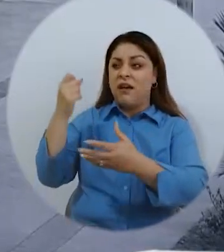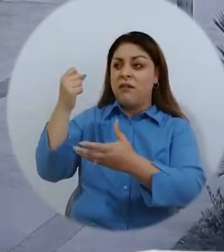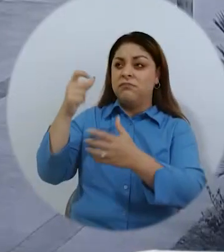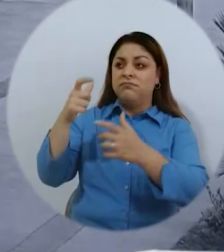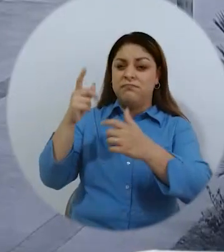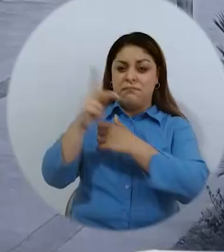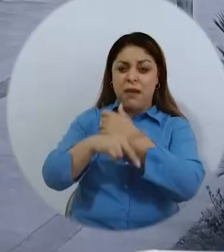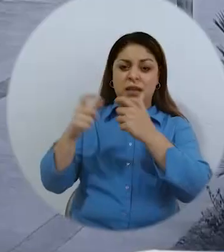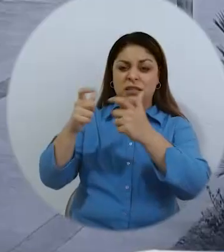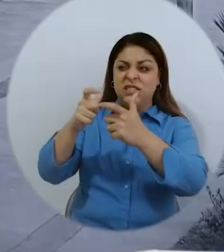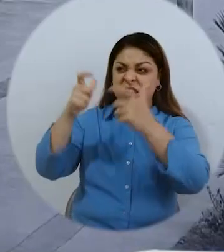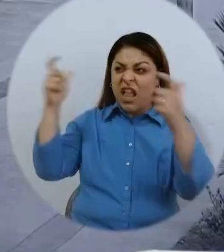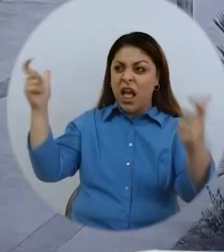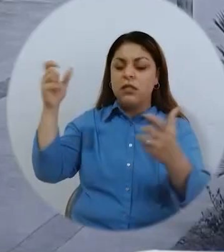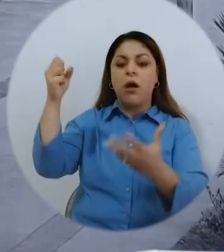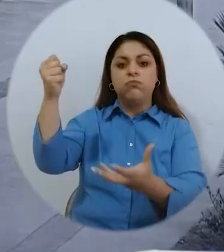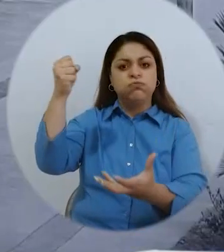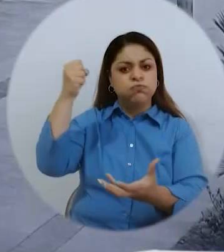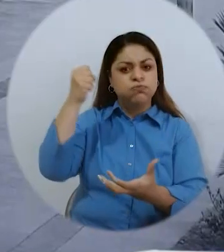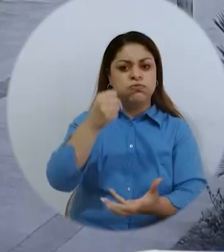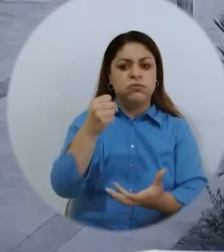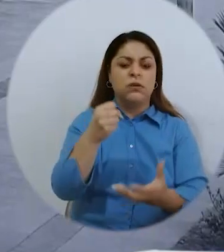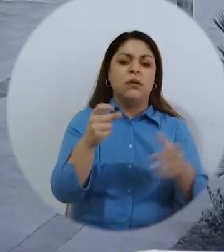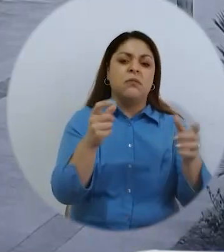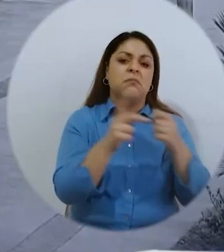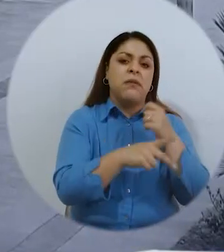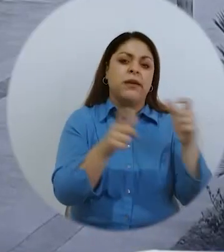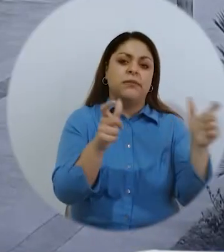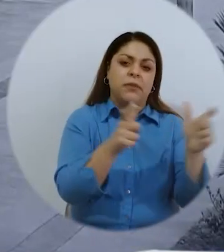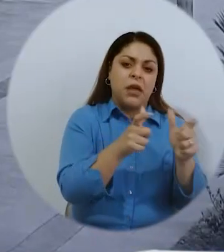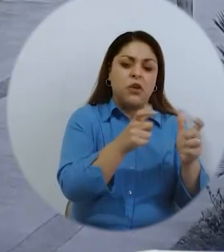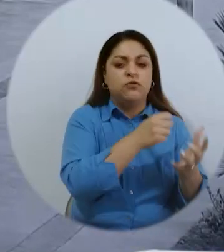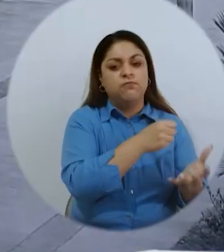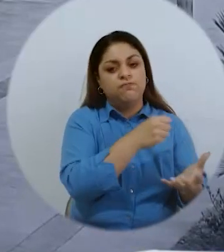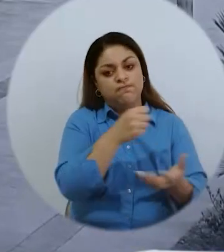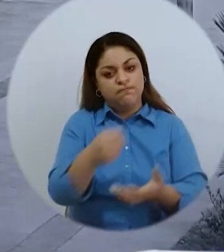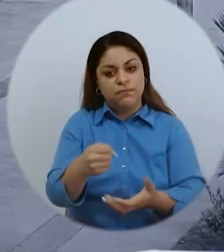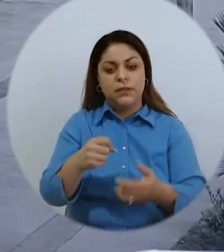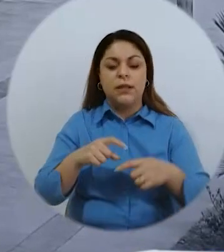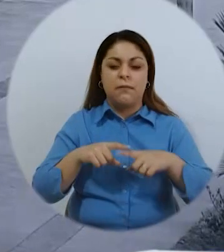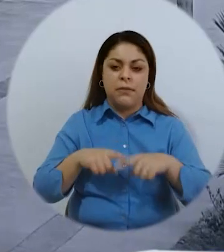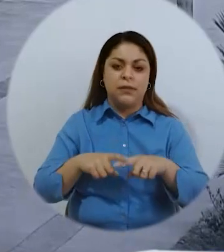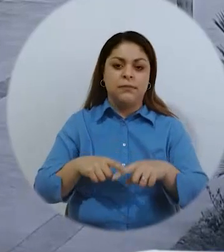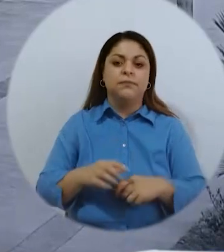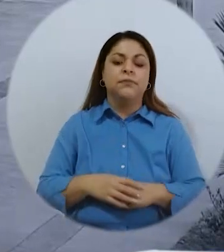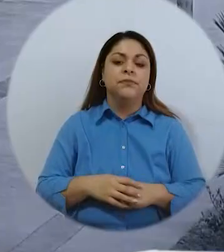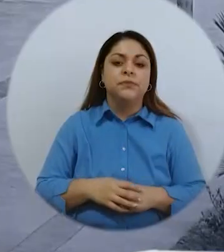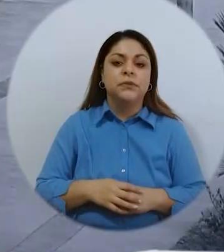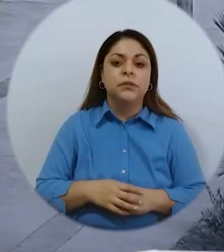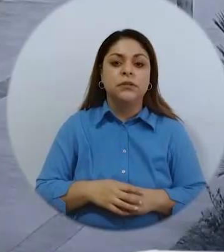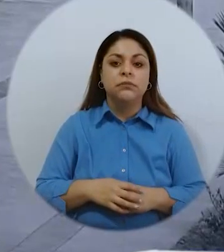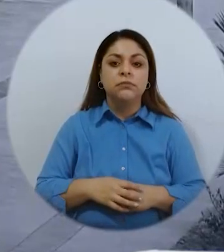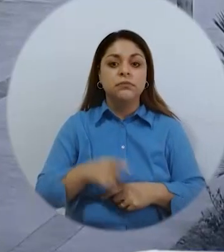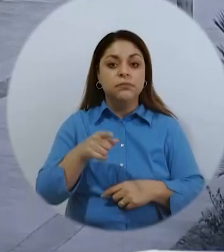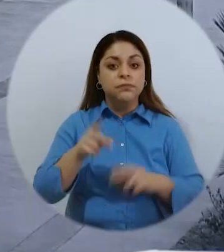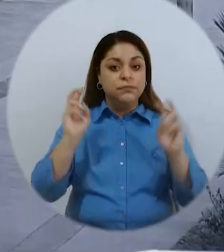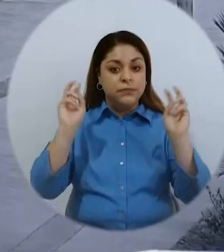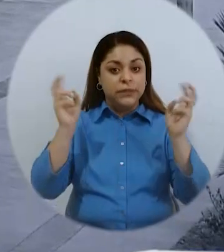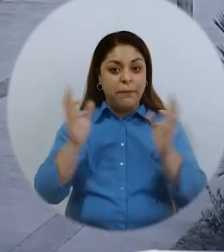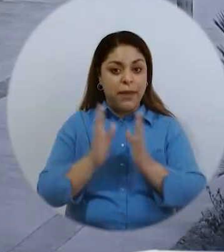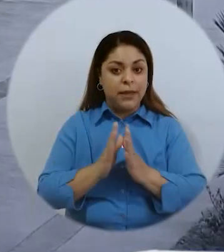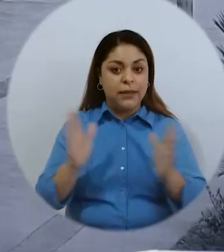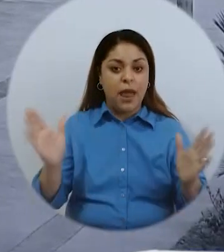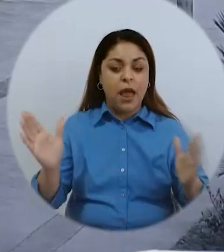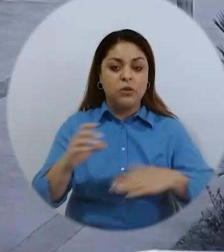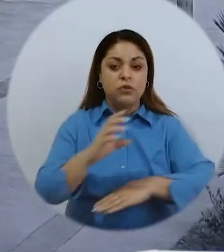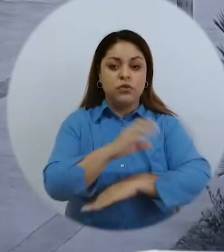esos países, ¿verdad? Dicho esto, el tema en ambiente, en términos generales, y ya luego hablando propiamente de